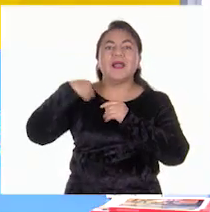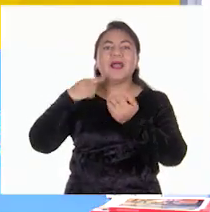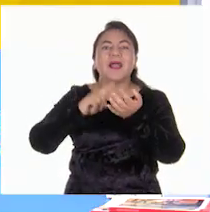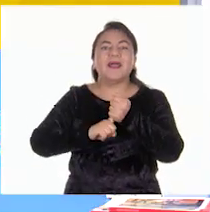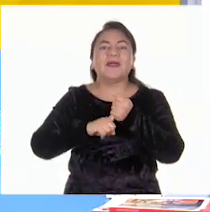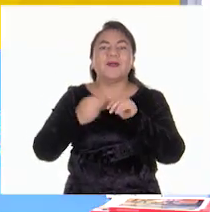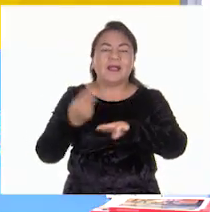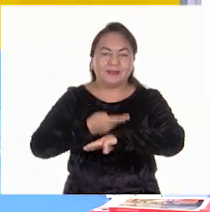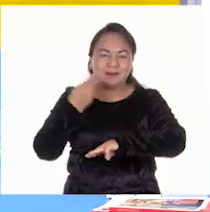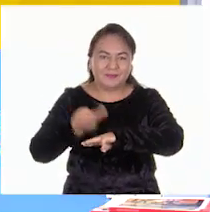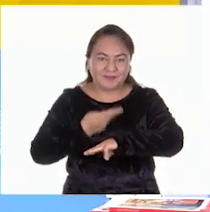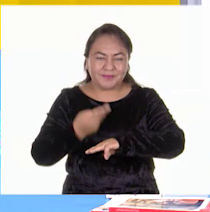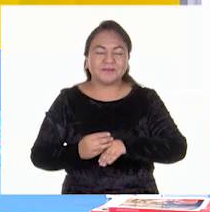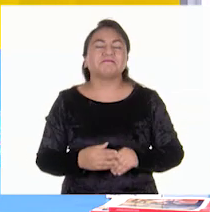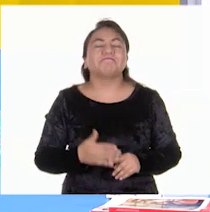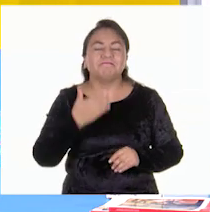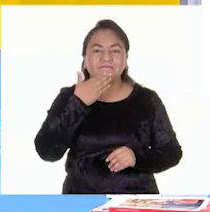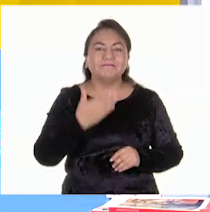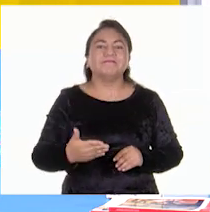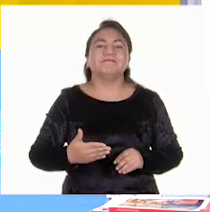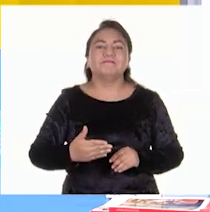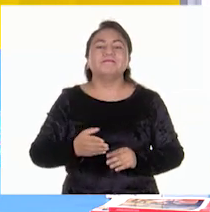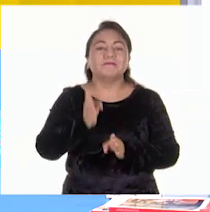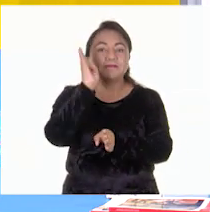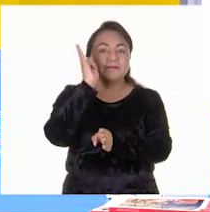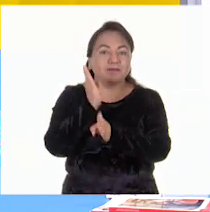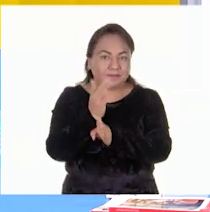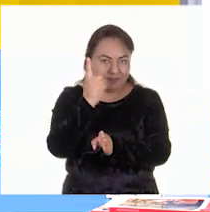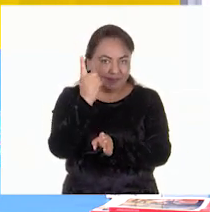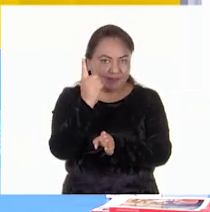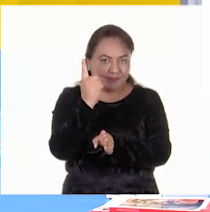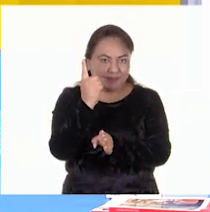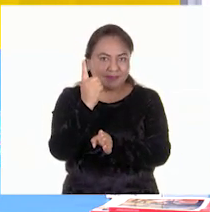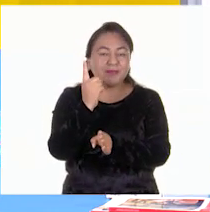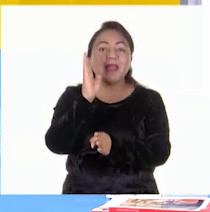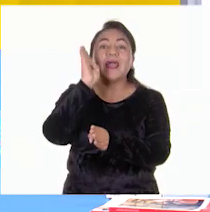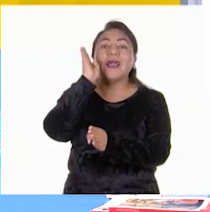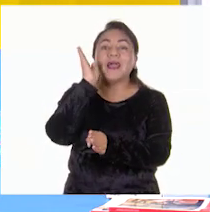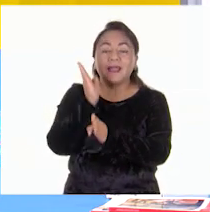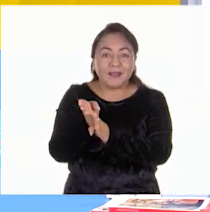bien. Primera llamada. Segunda llamada.